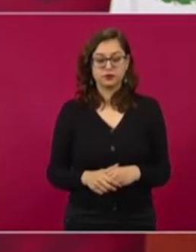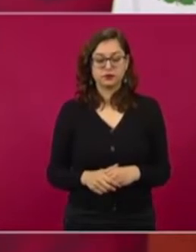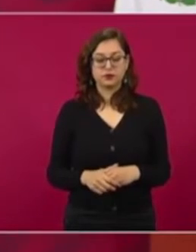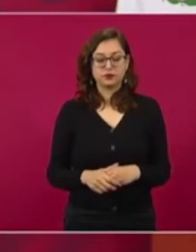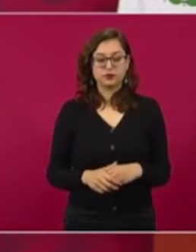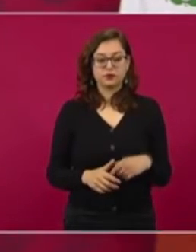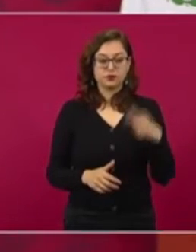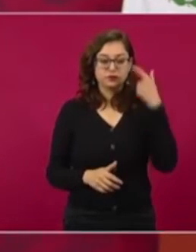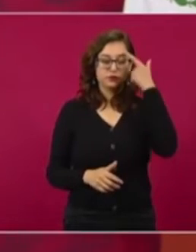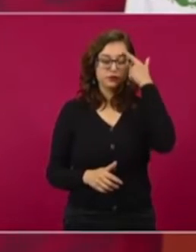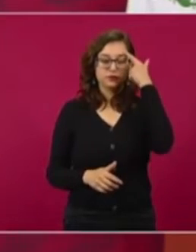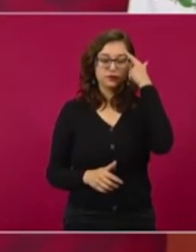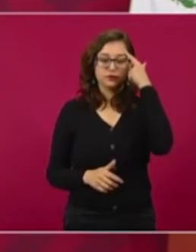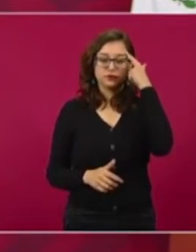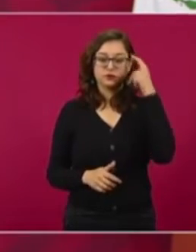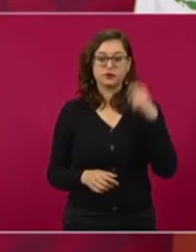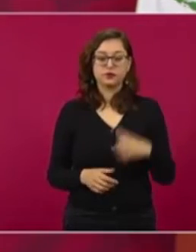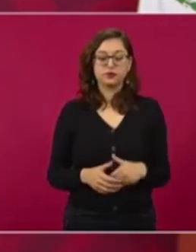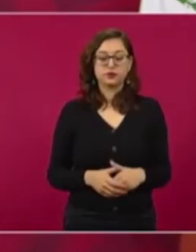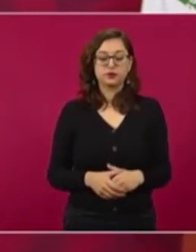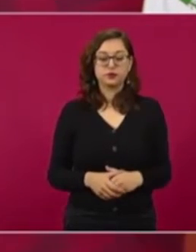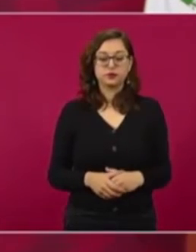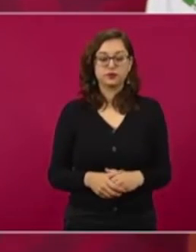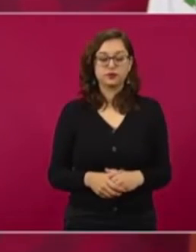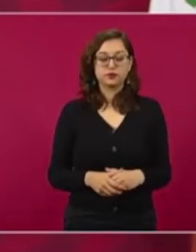Está enfrente